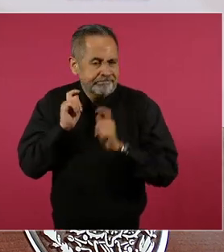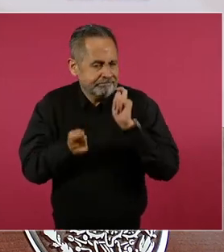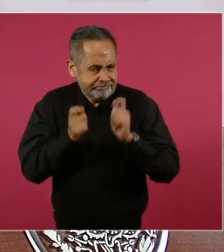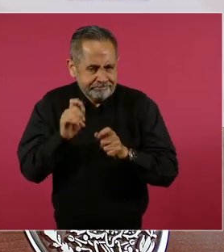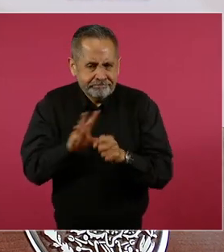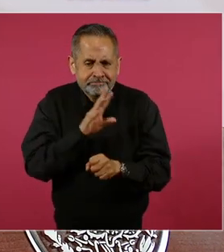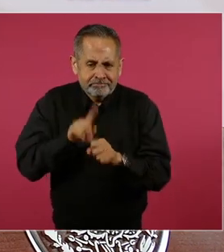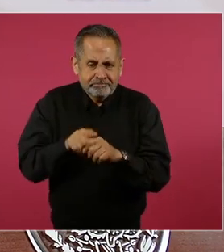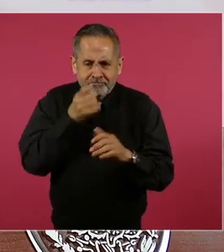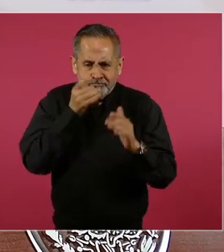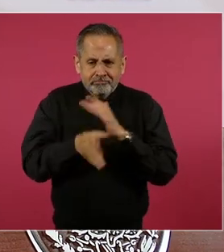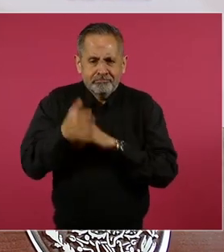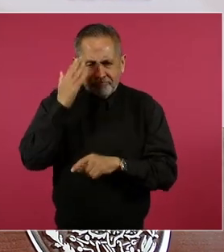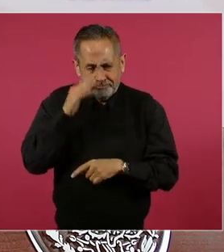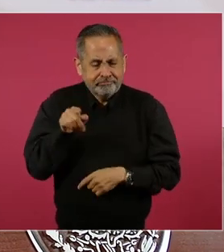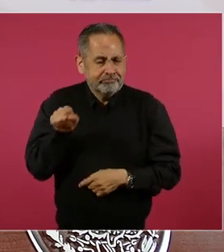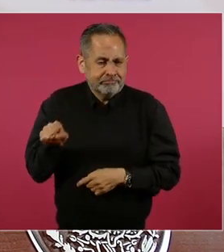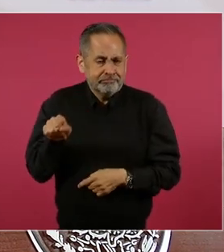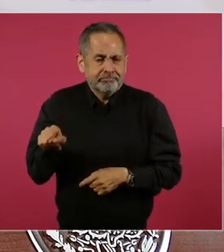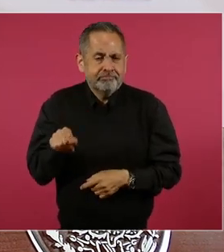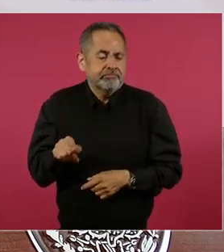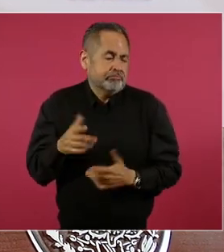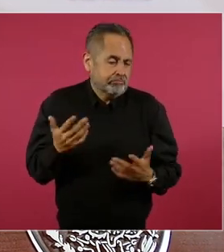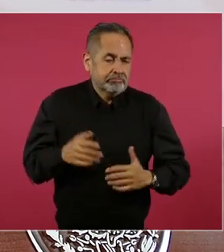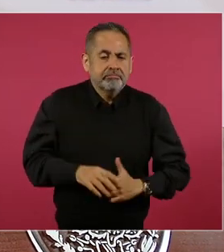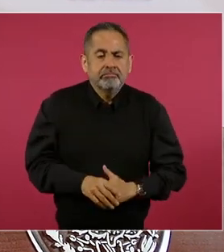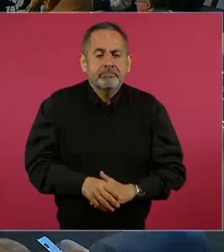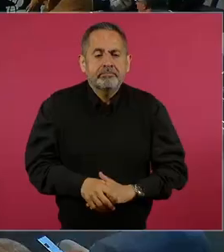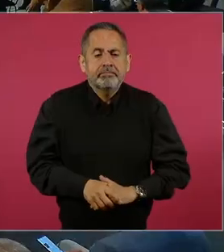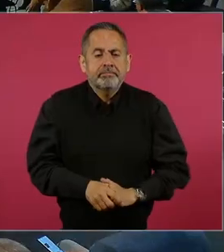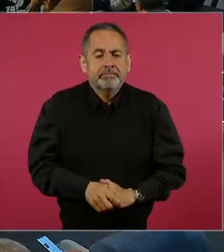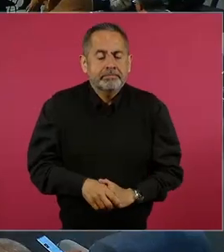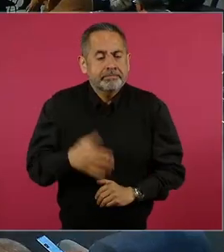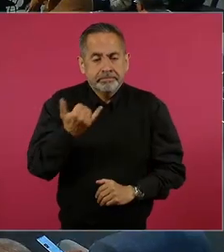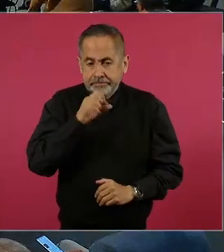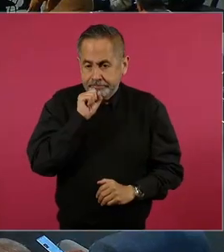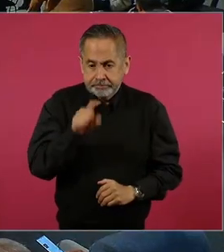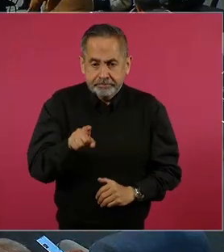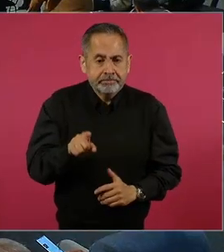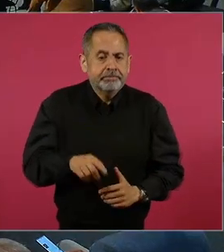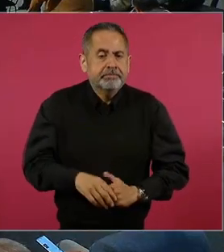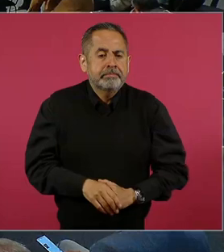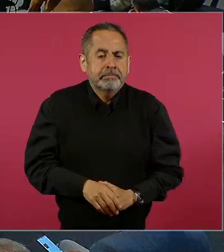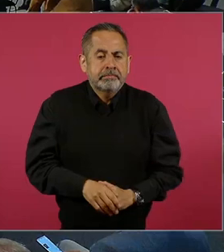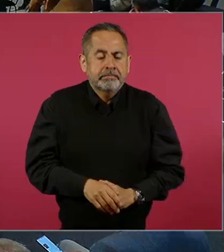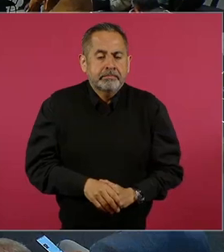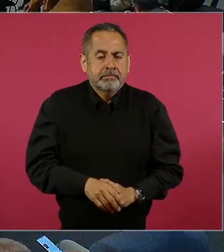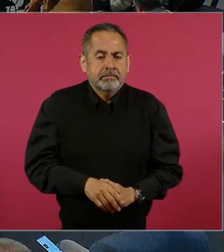completamente enterada de todo, y además